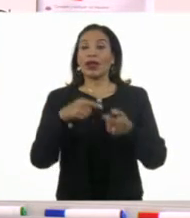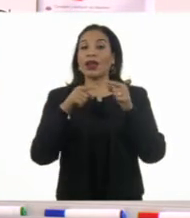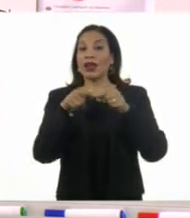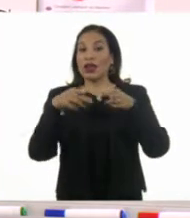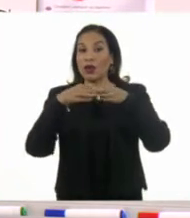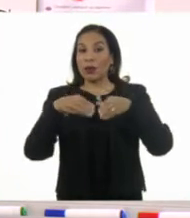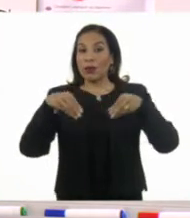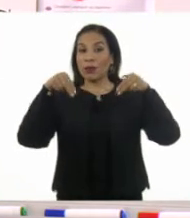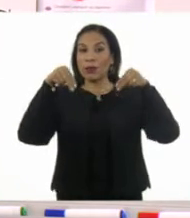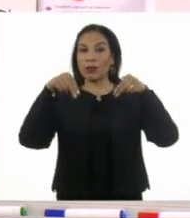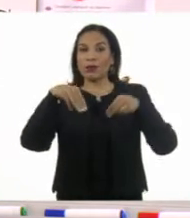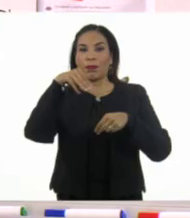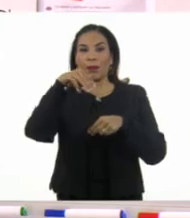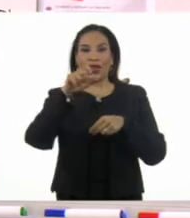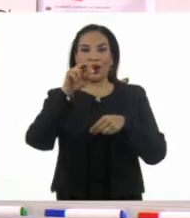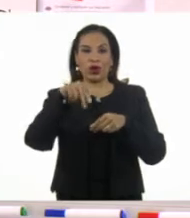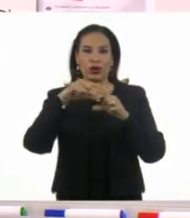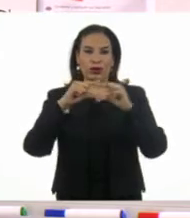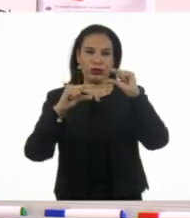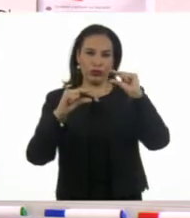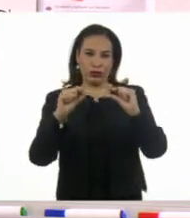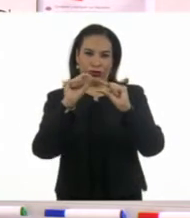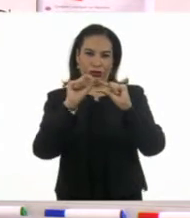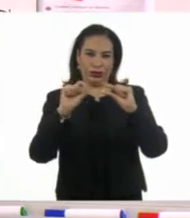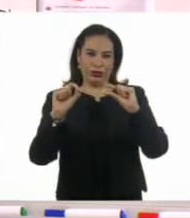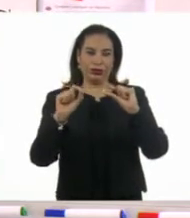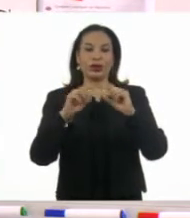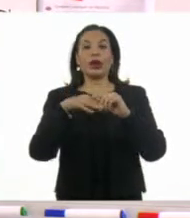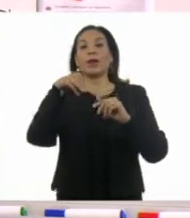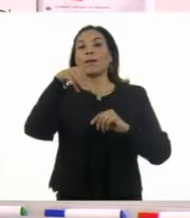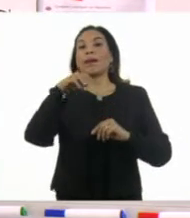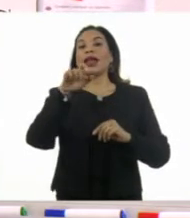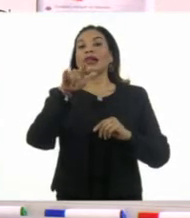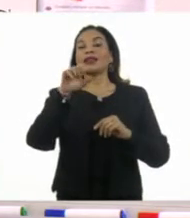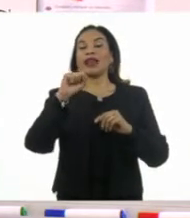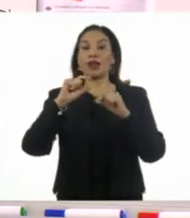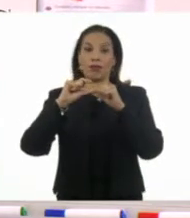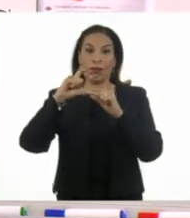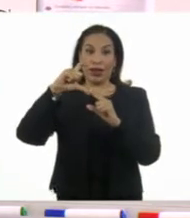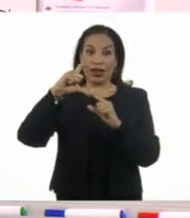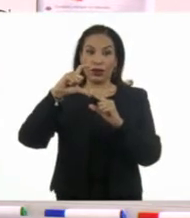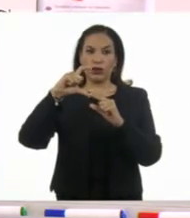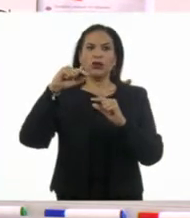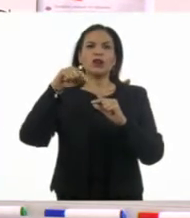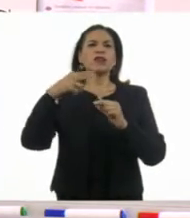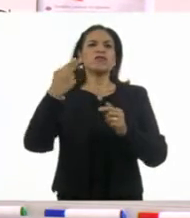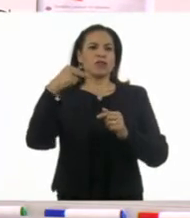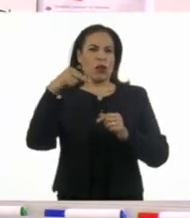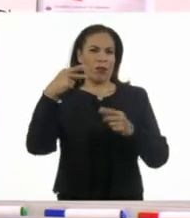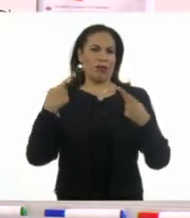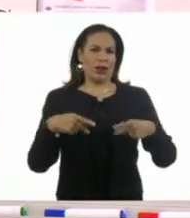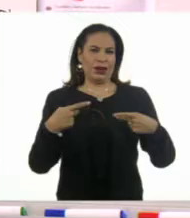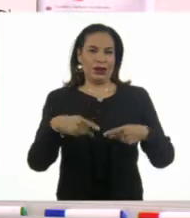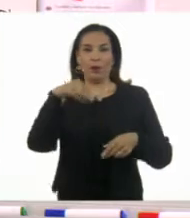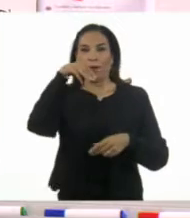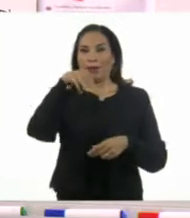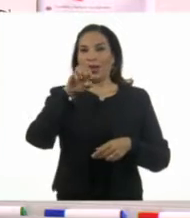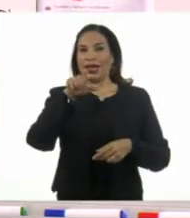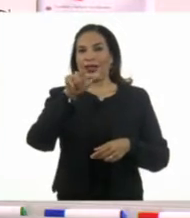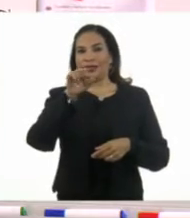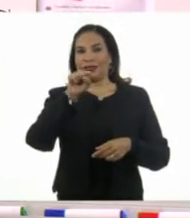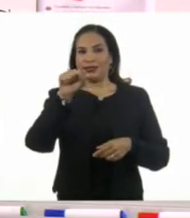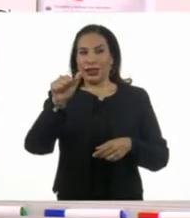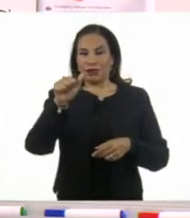melón se escribe con minúscula y Melisa con mayúscula, porque es un nombre propio, Melisa.